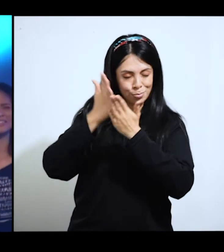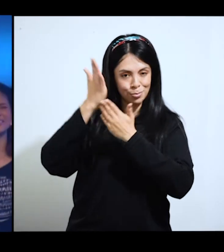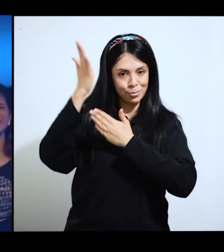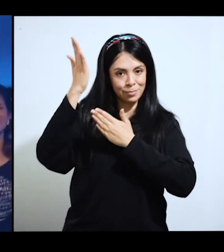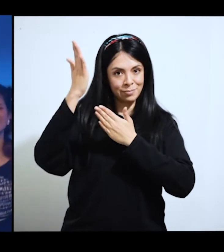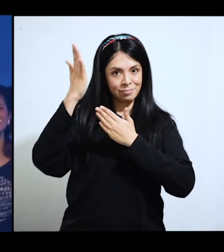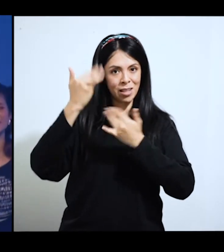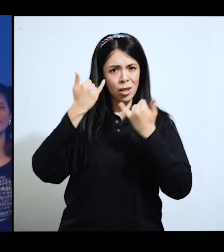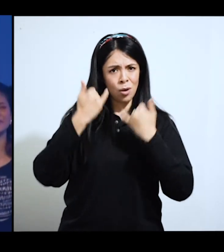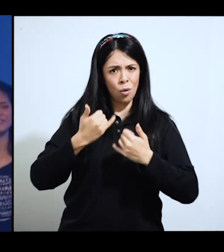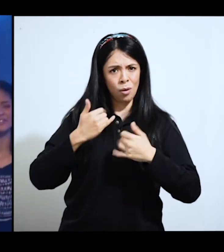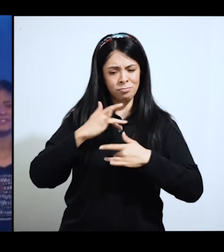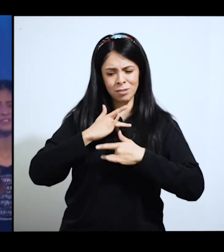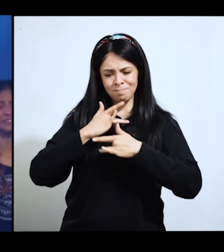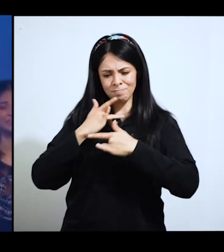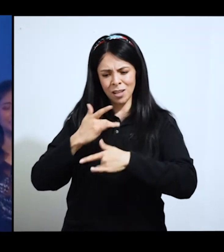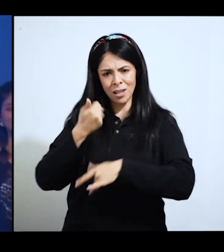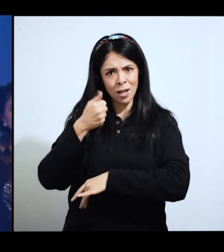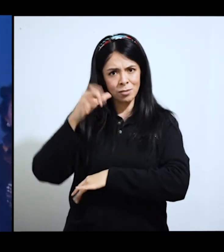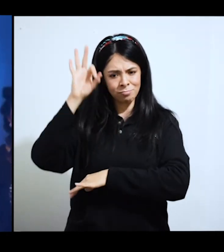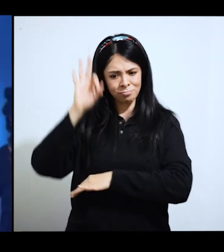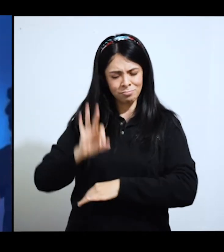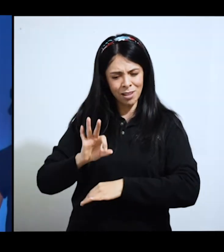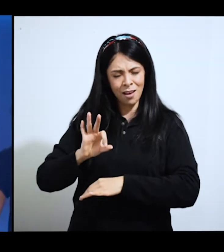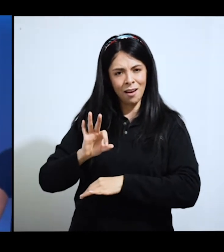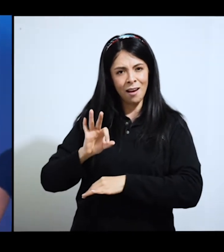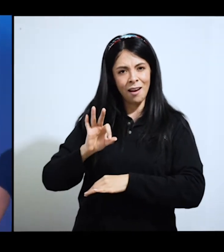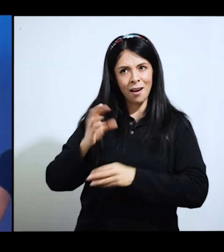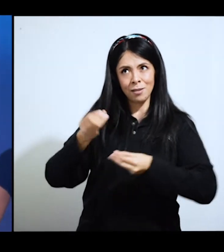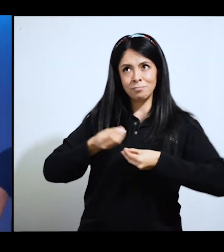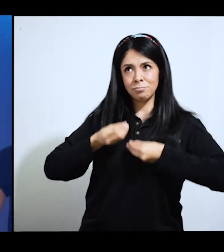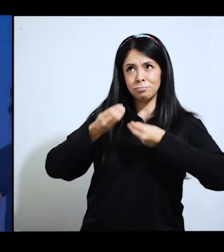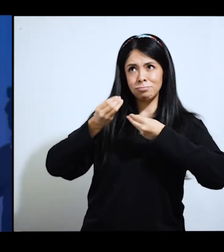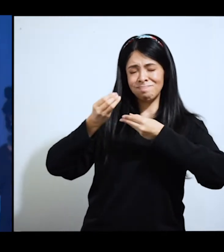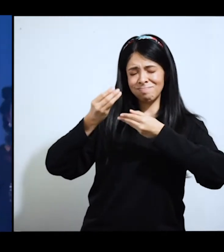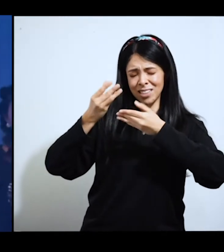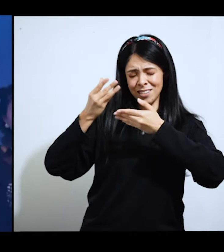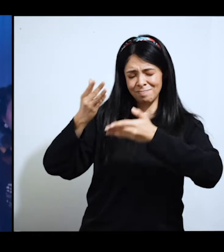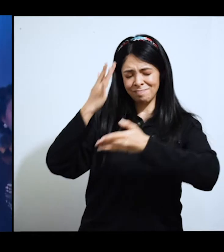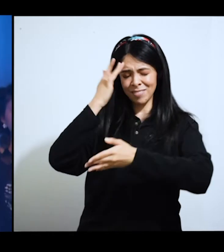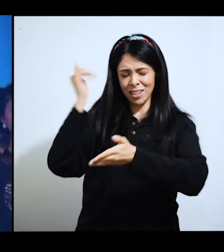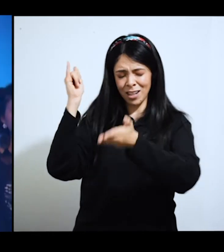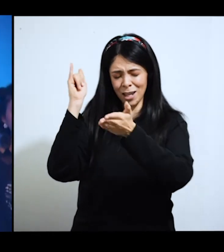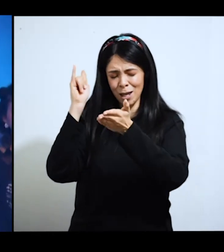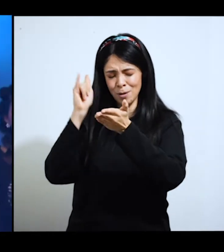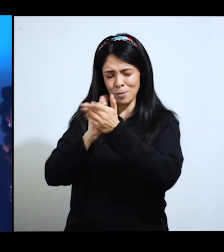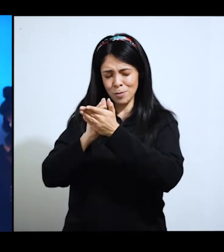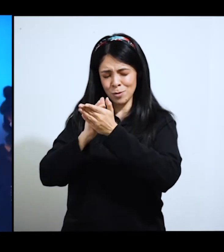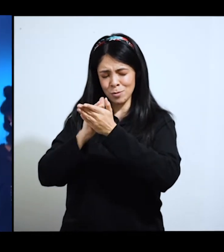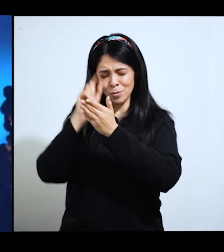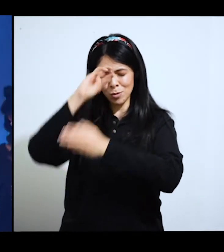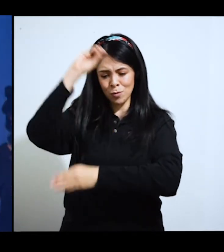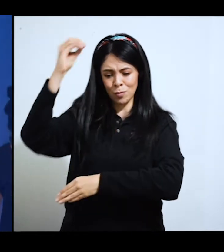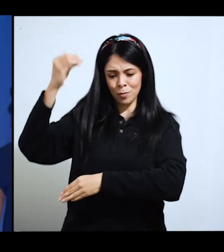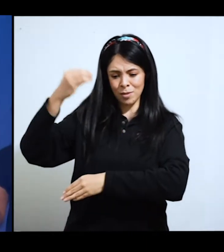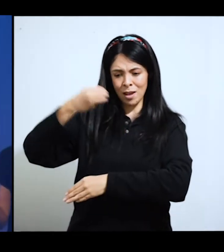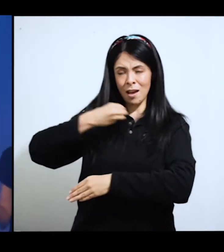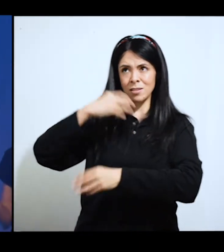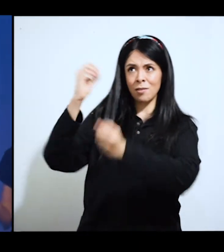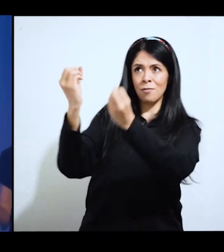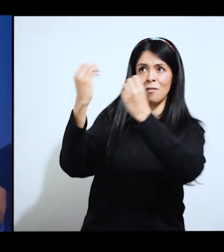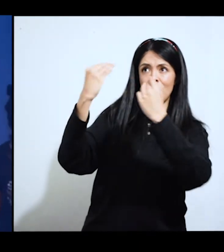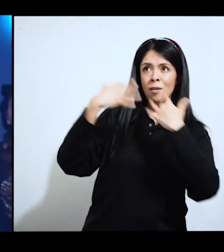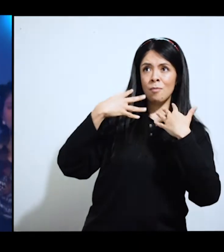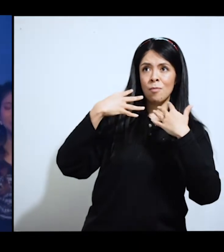siempre. Y hoy al traer esta ofrenda, creemos, oh Dios, en tu favor, tu gracia, tu